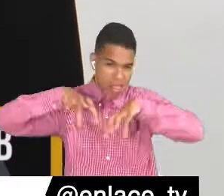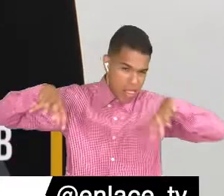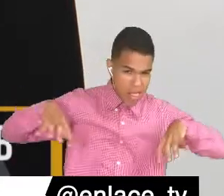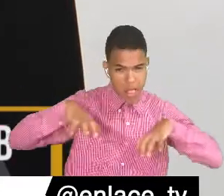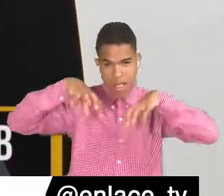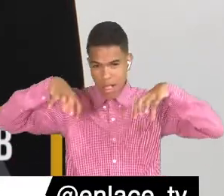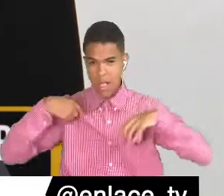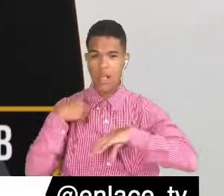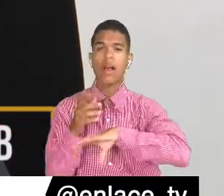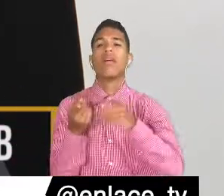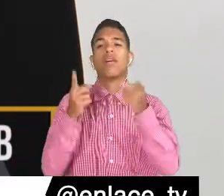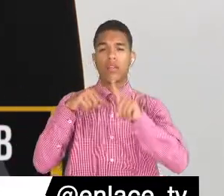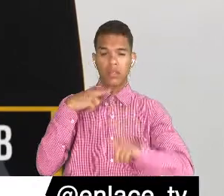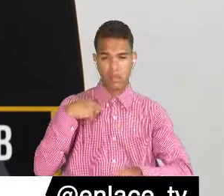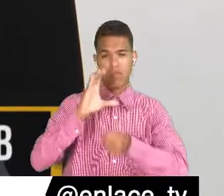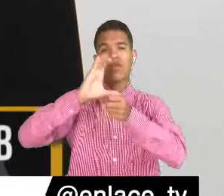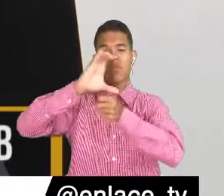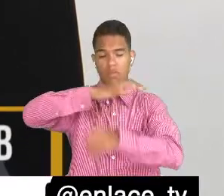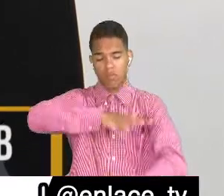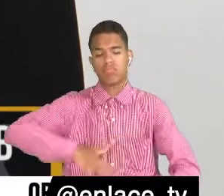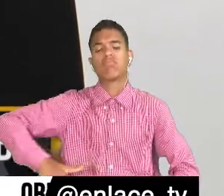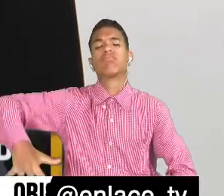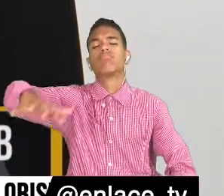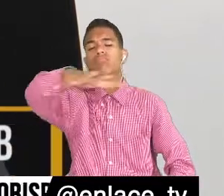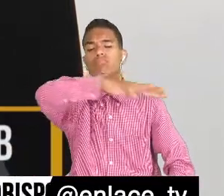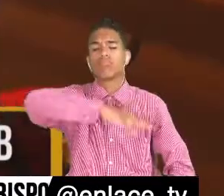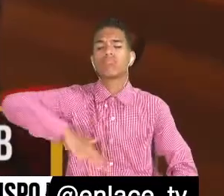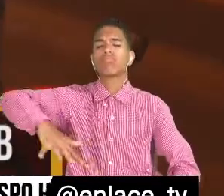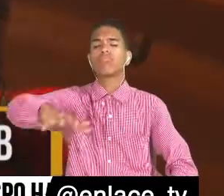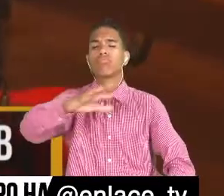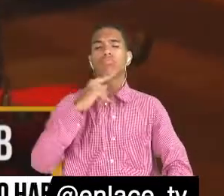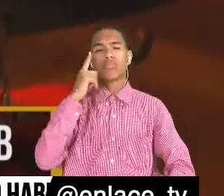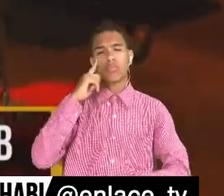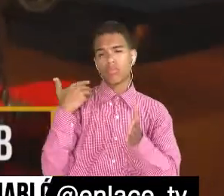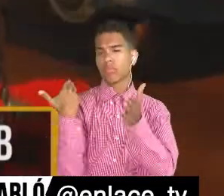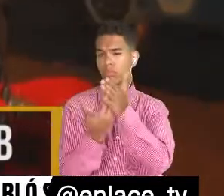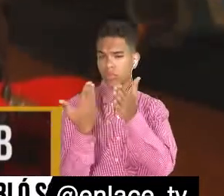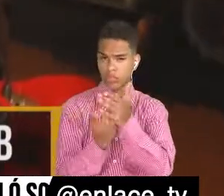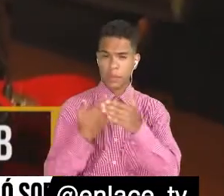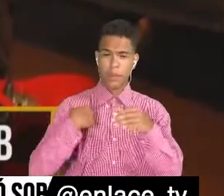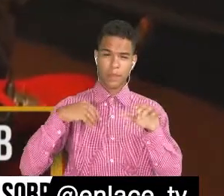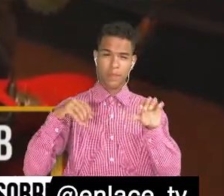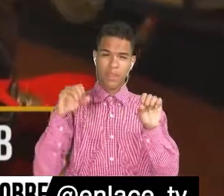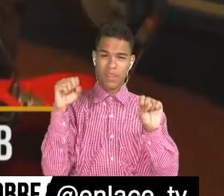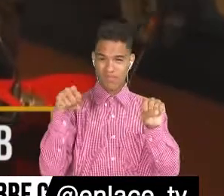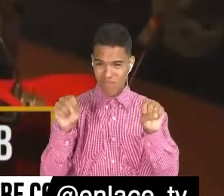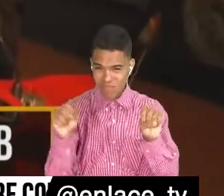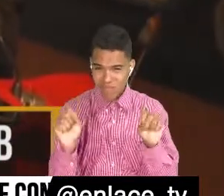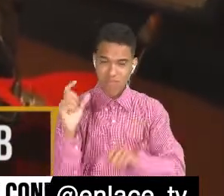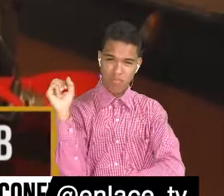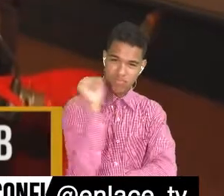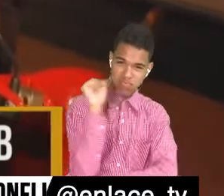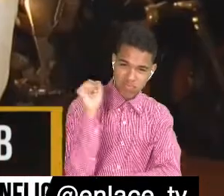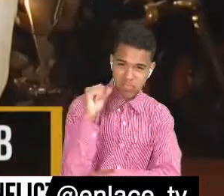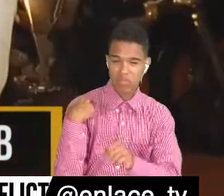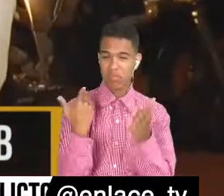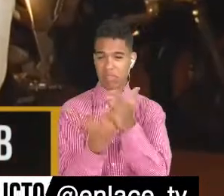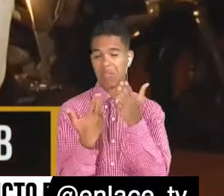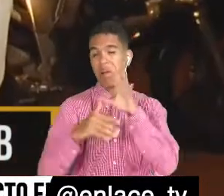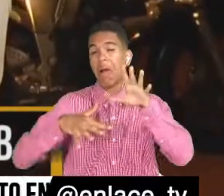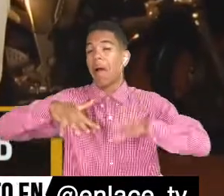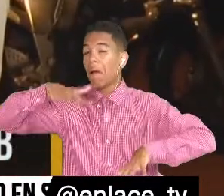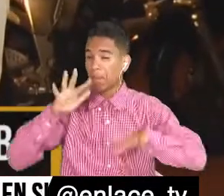control en el resto de la ciudad con respecto a la documentación. Eso es muy importante, ya que a veces los